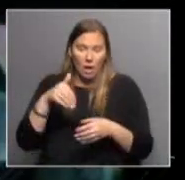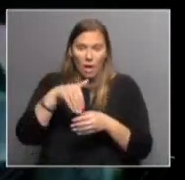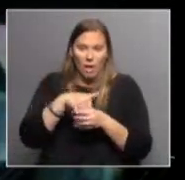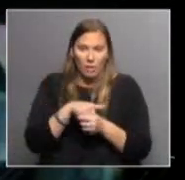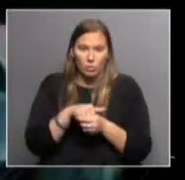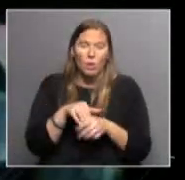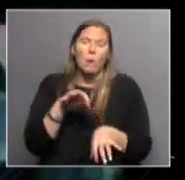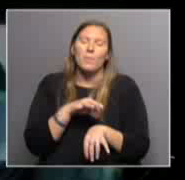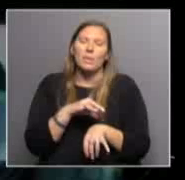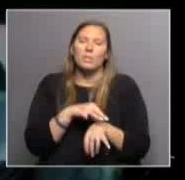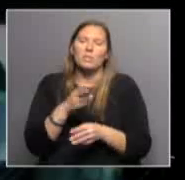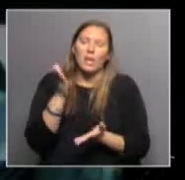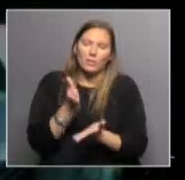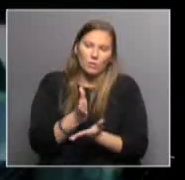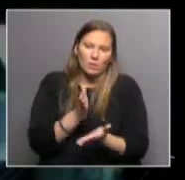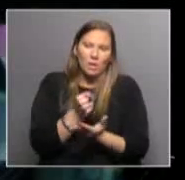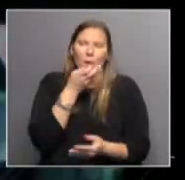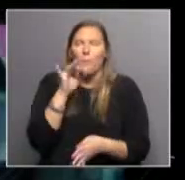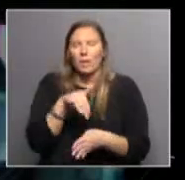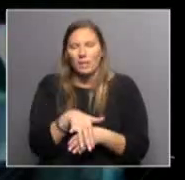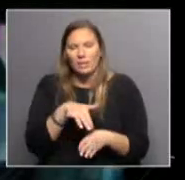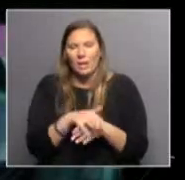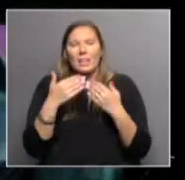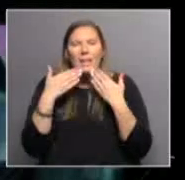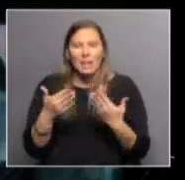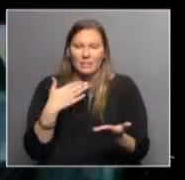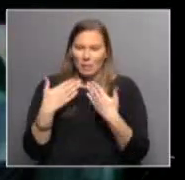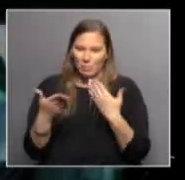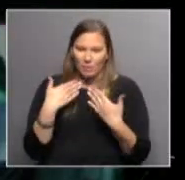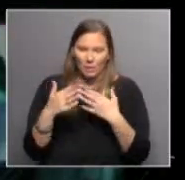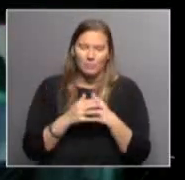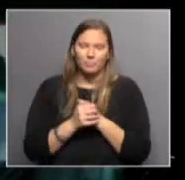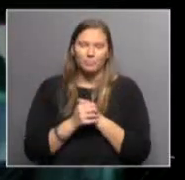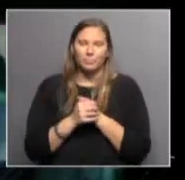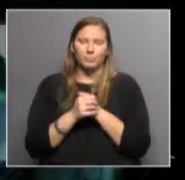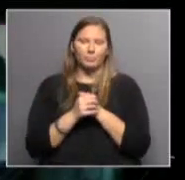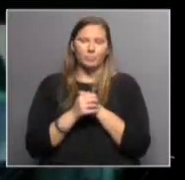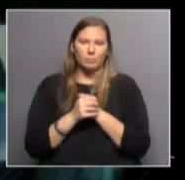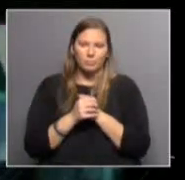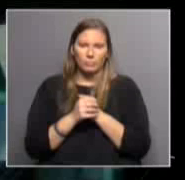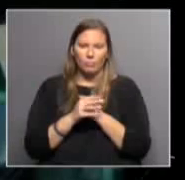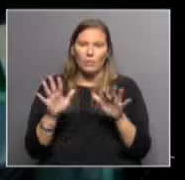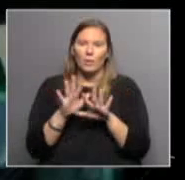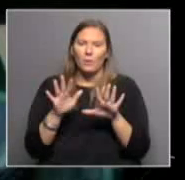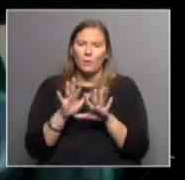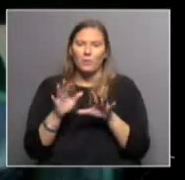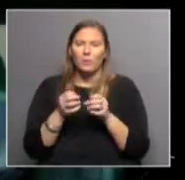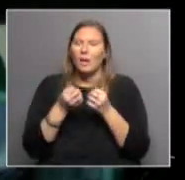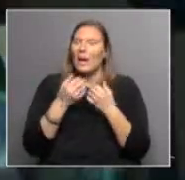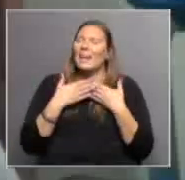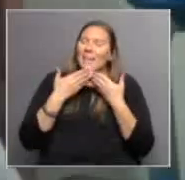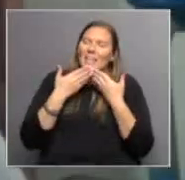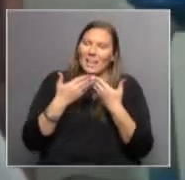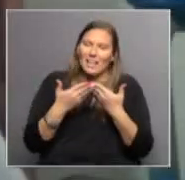Medicina Solidaria. Muy buenas tardes, Fernanda. Muchas gracias por estos minutos en Mira Montevideo. Hola, Noelia.